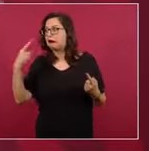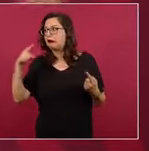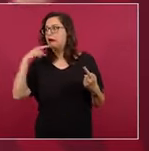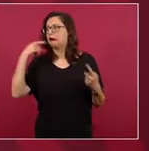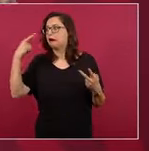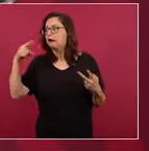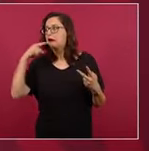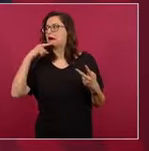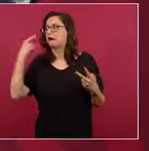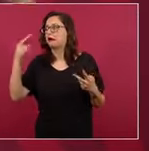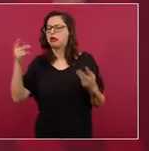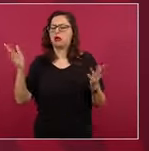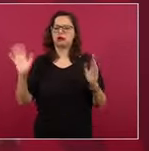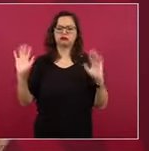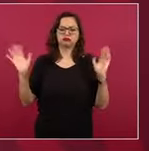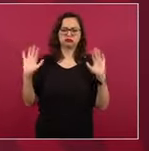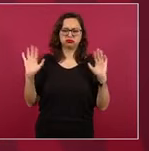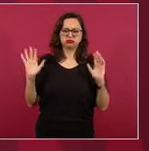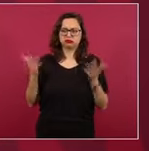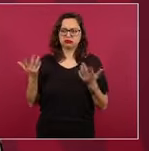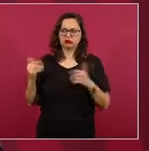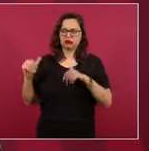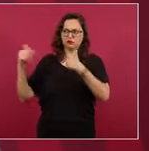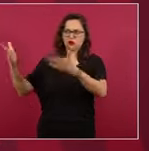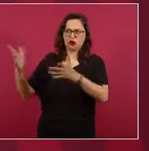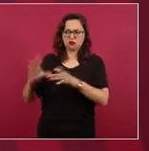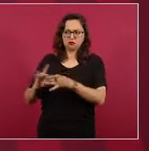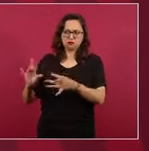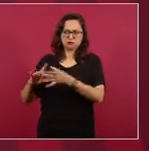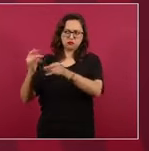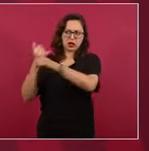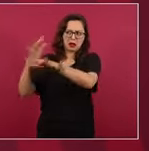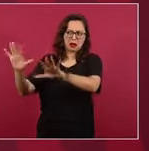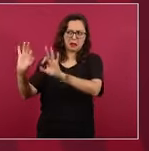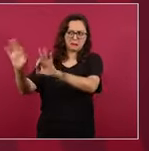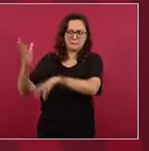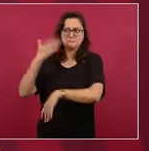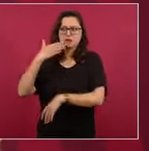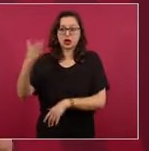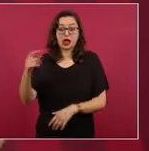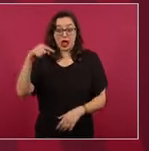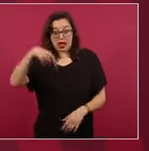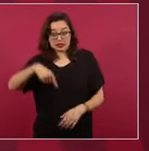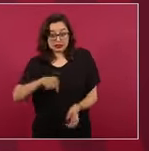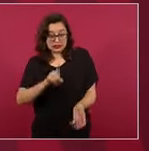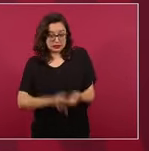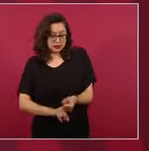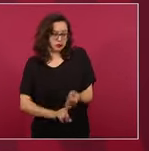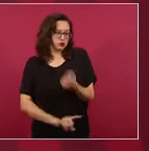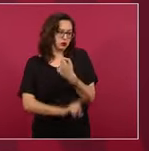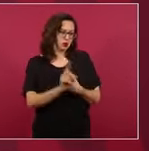hay polémica, y debe de haber, y es necesaria, y es parte de la